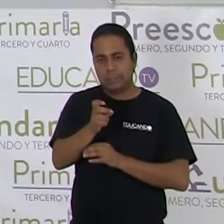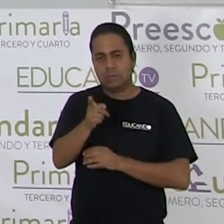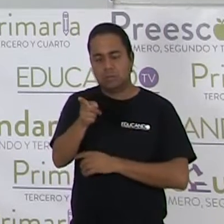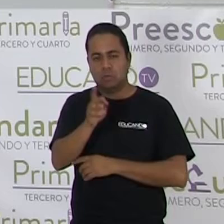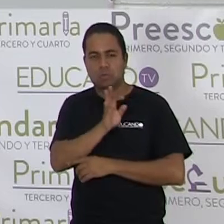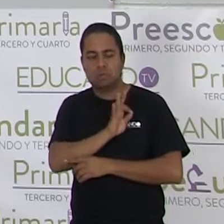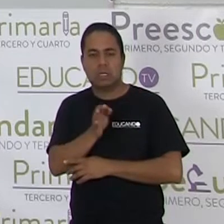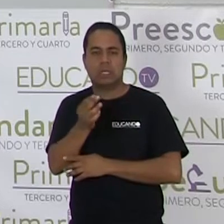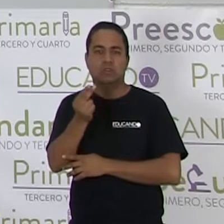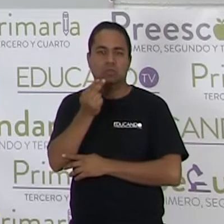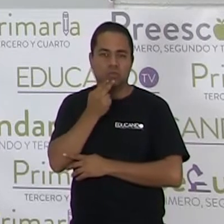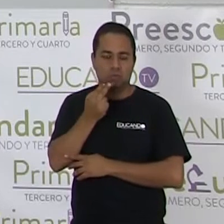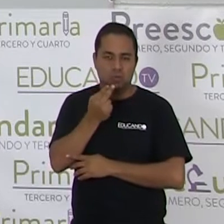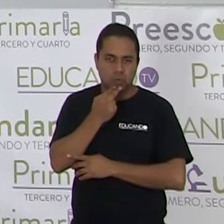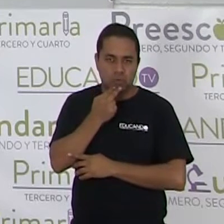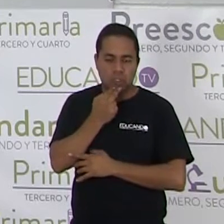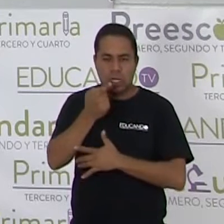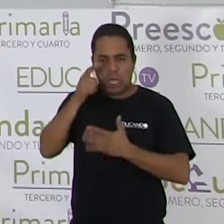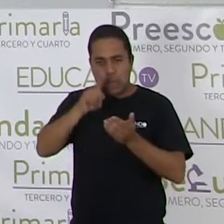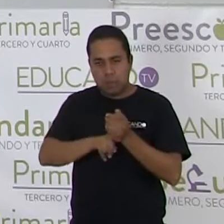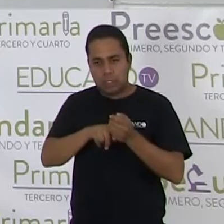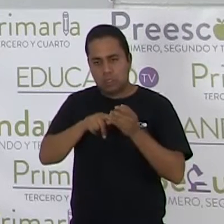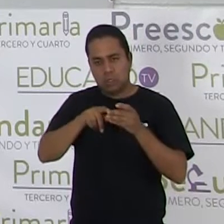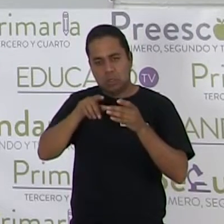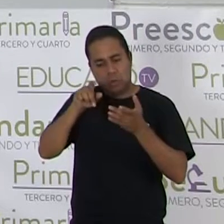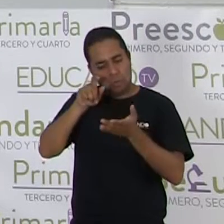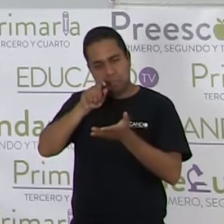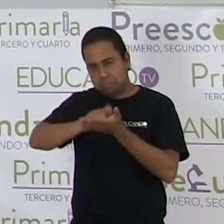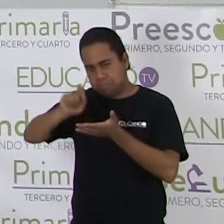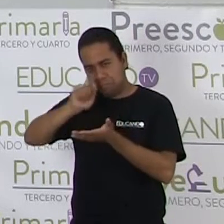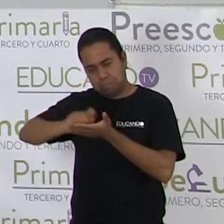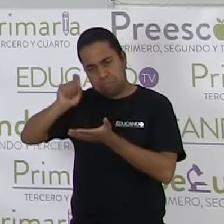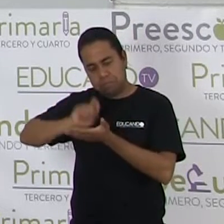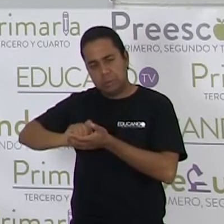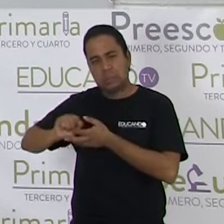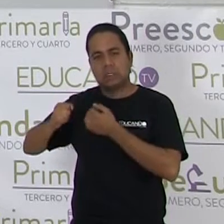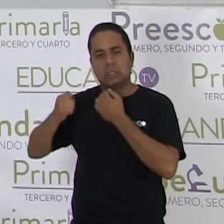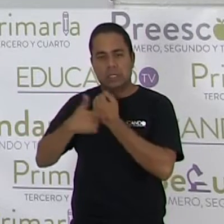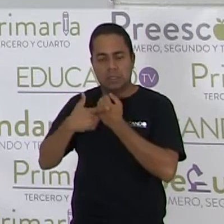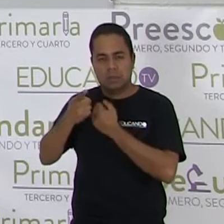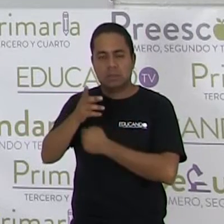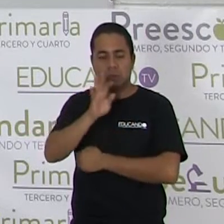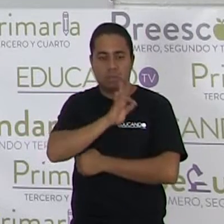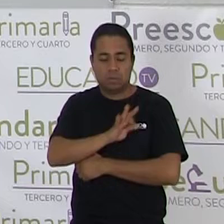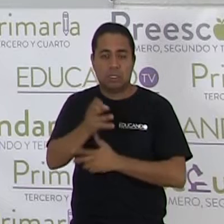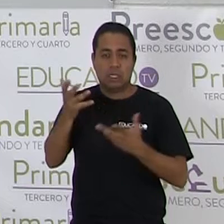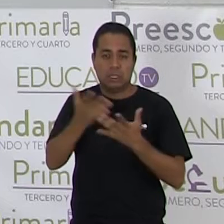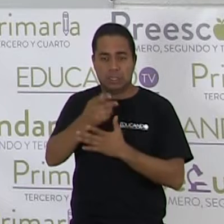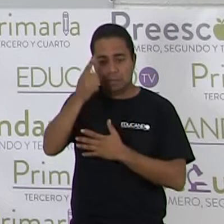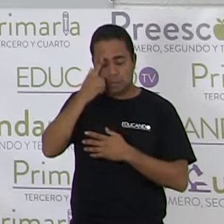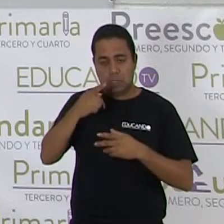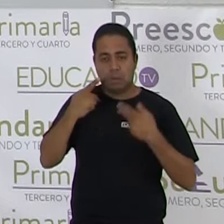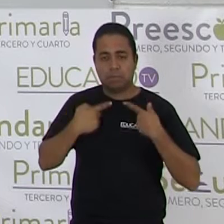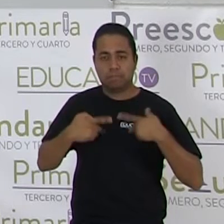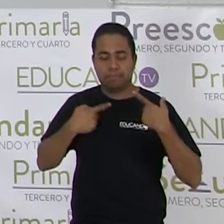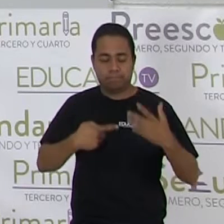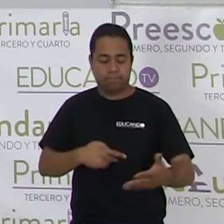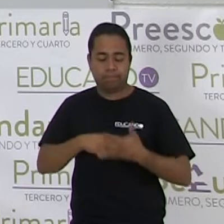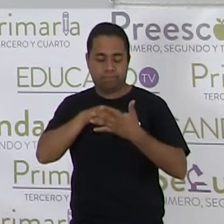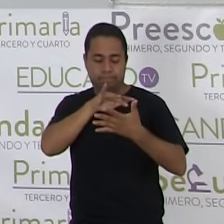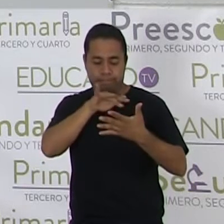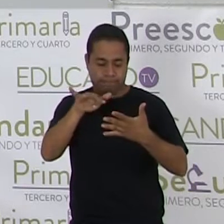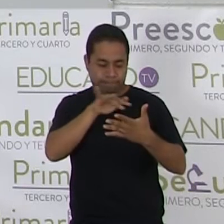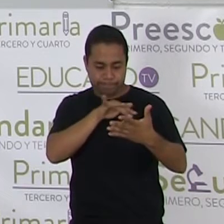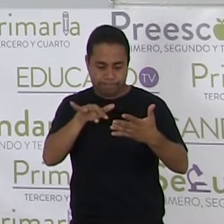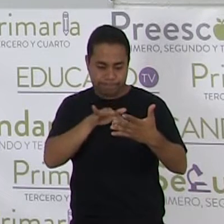puedas utilizar en cualquier narración que tú realices, porque eso te va a permitir que el receptor de la información o la